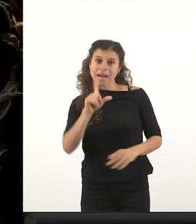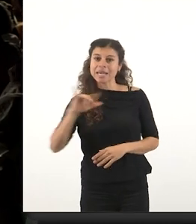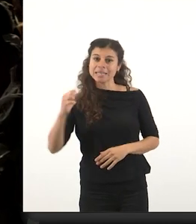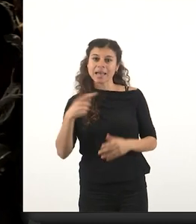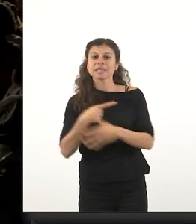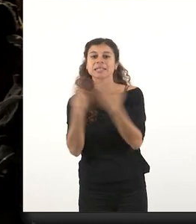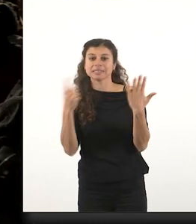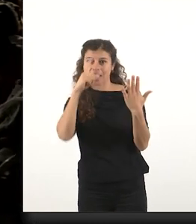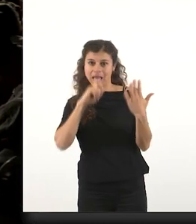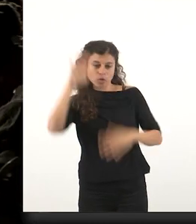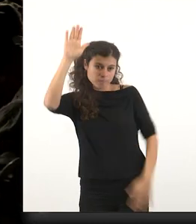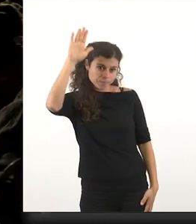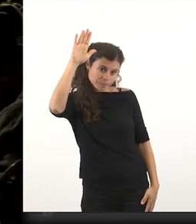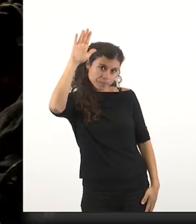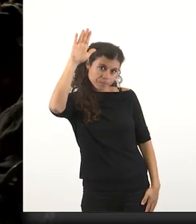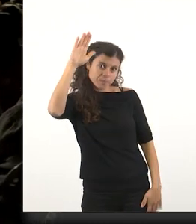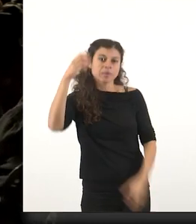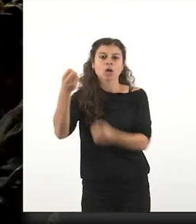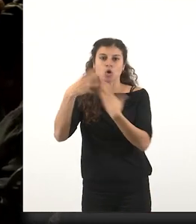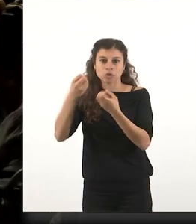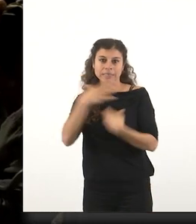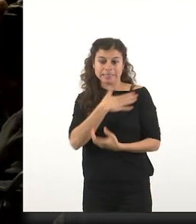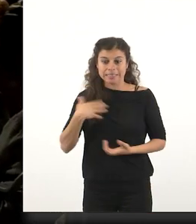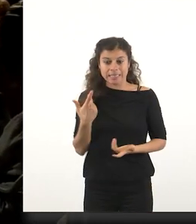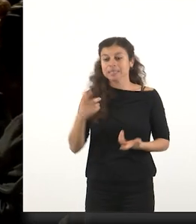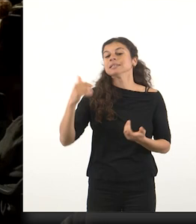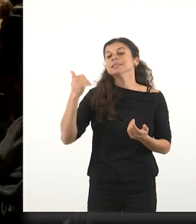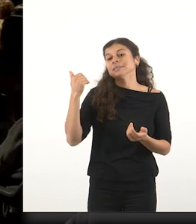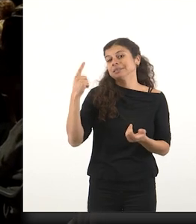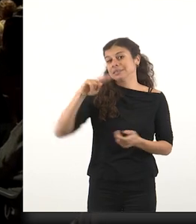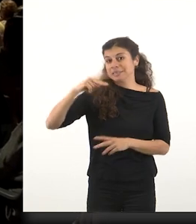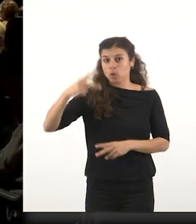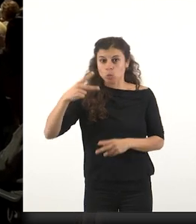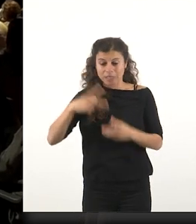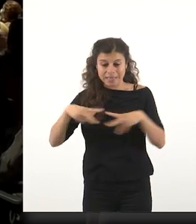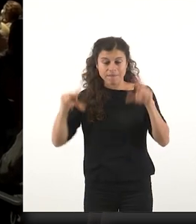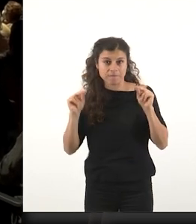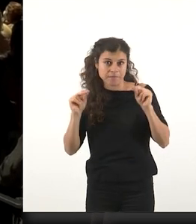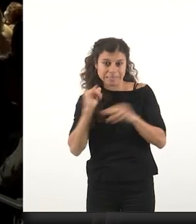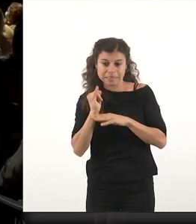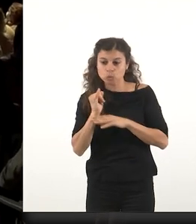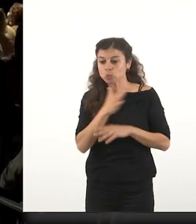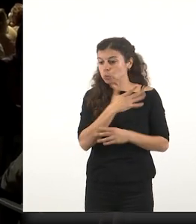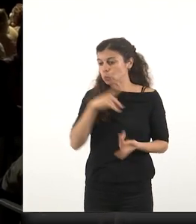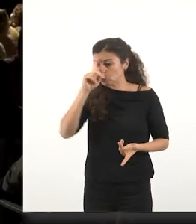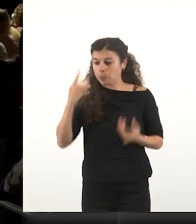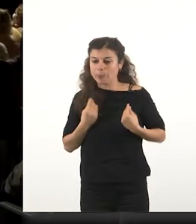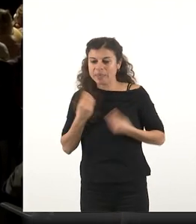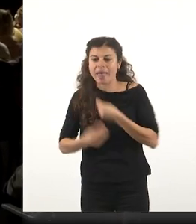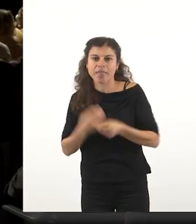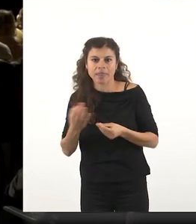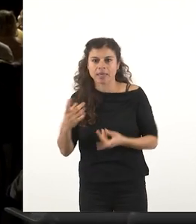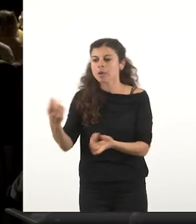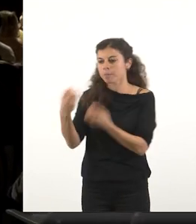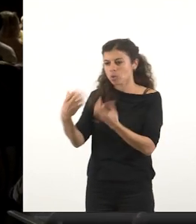mi niña cómo se siente, de esto que va a acabar la secundaria y que no sabe qué va a hacer con su vida, y yo no escucho una palabra de motivación de lo que yo quiero y para que mi hija tome decisiones de los que yo